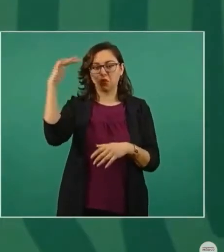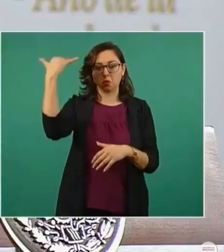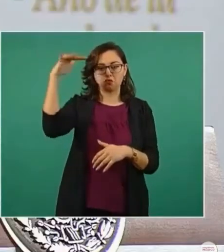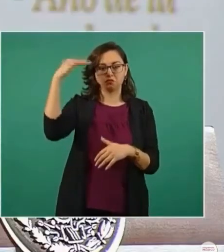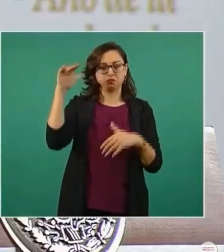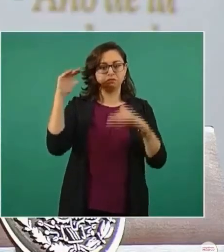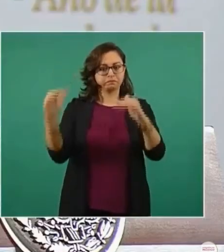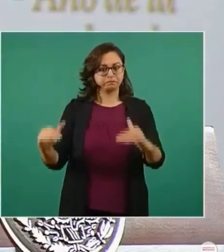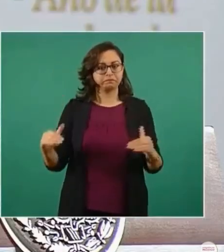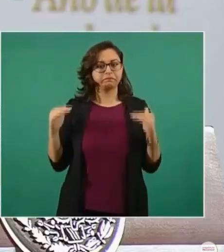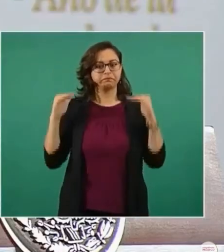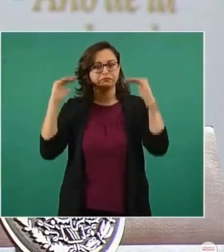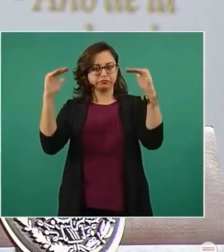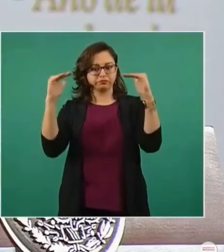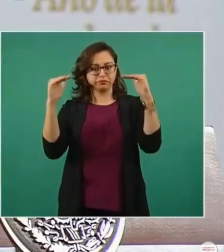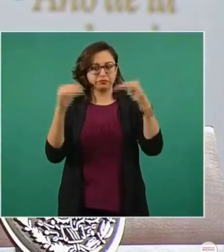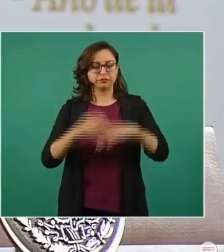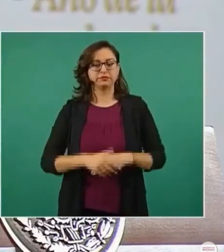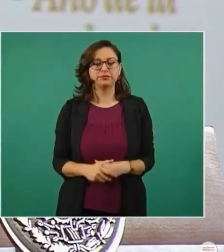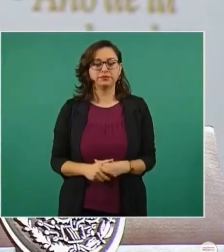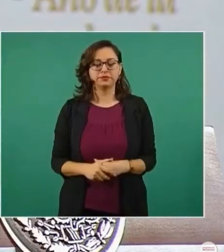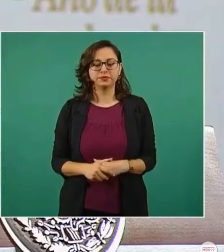pocas veces visto,